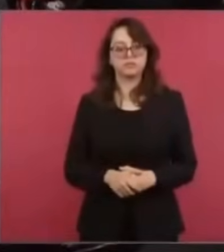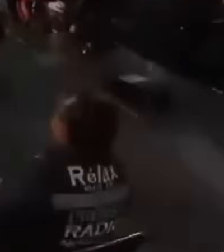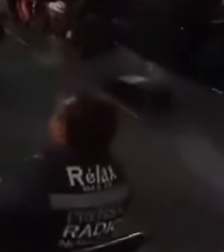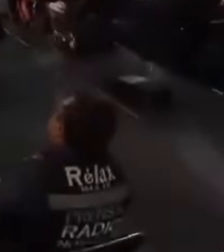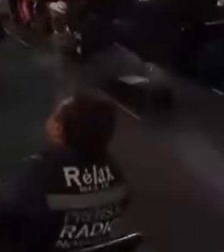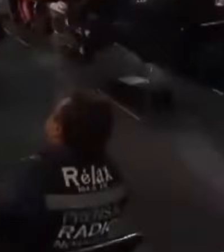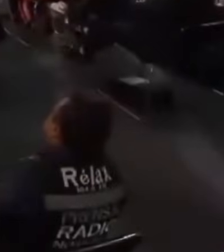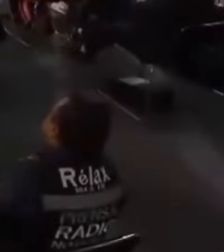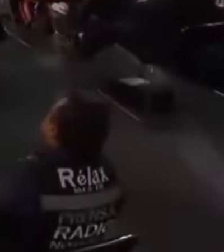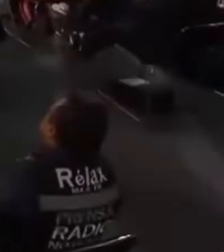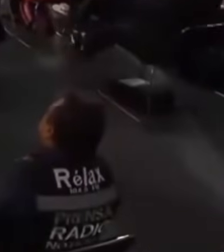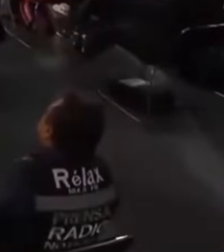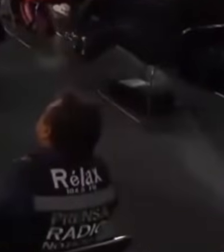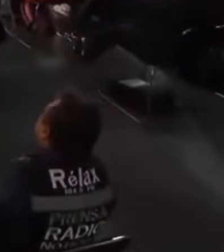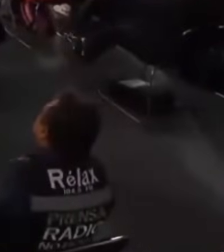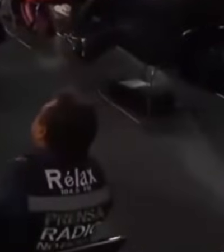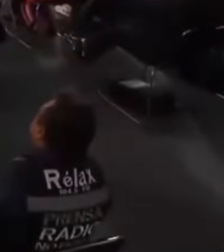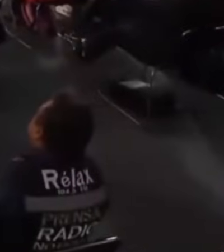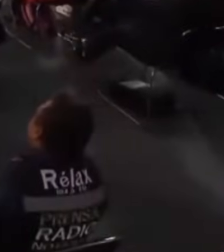privilegios.